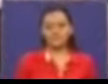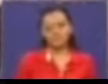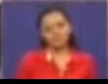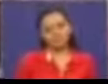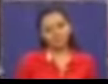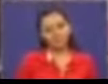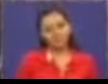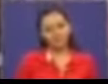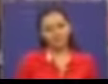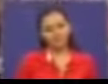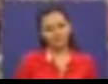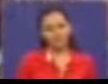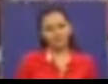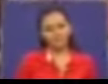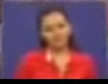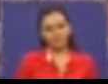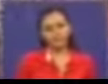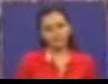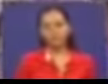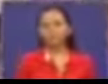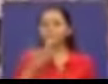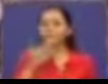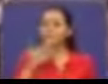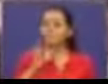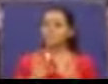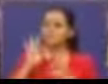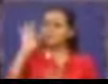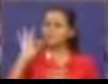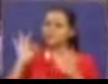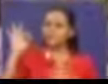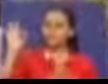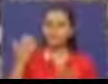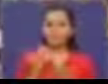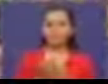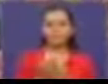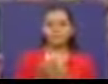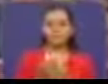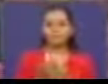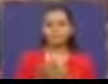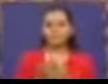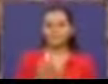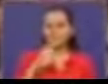Vamos a ver. ¿Qué pasó con el indicador de actividad económica? Yo te pedí que me lo pongas, César.